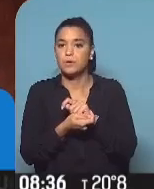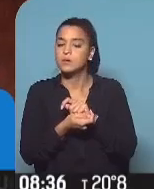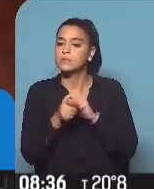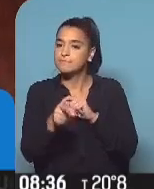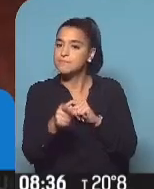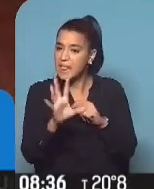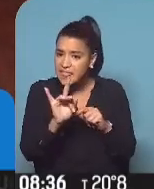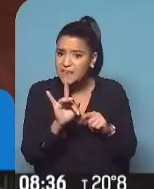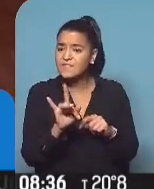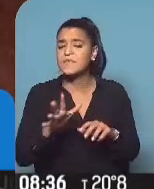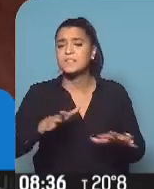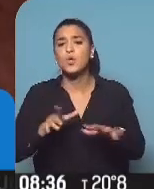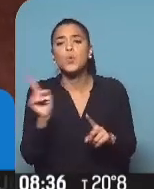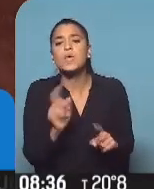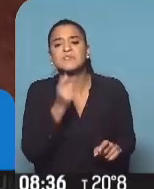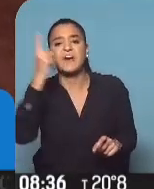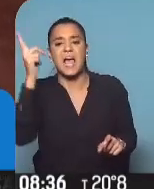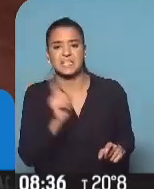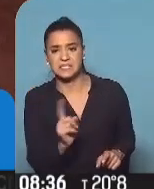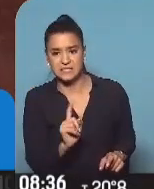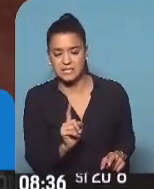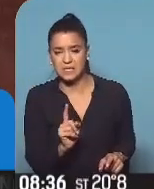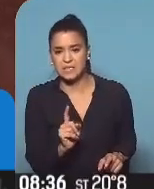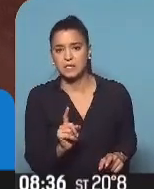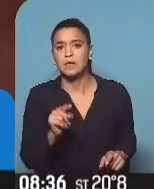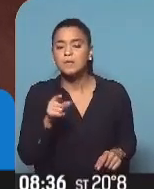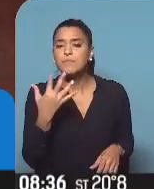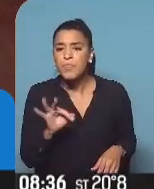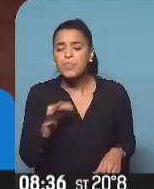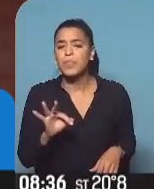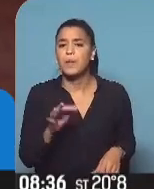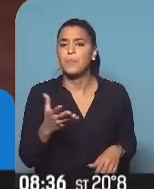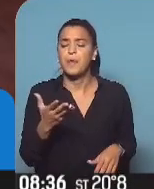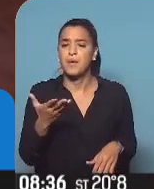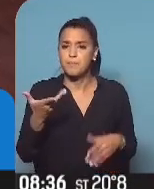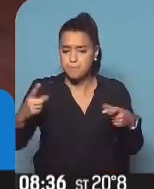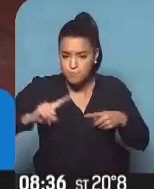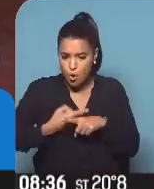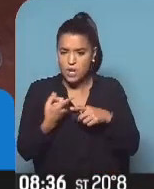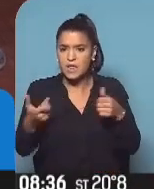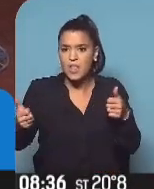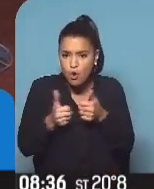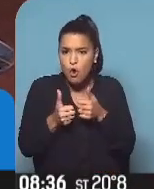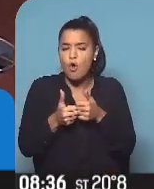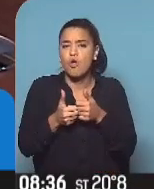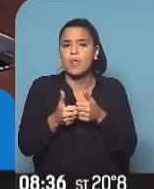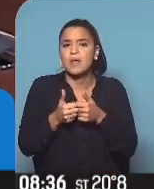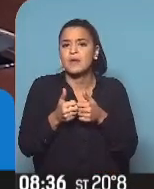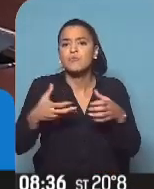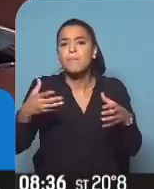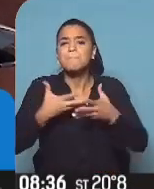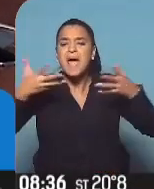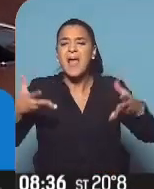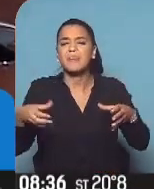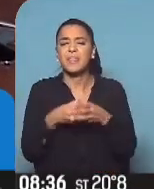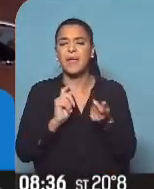frente difícil, lo que viene no es sencillo, van a necesitar un respaldo político inclusive superior o más amplio que el propio Cambiemos.